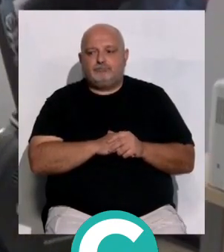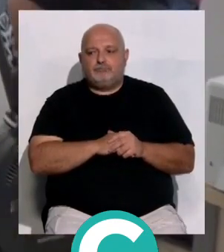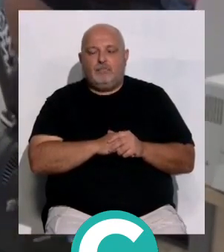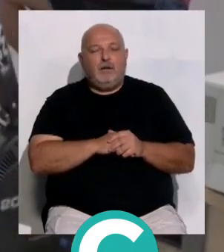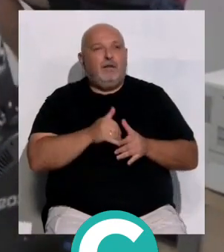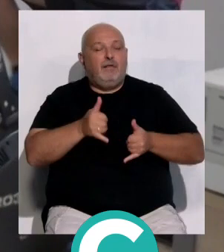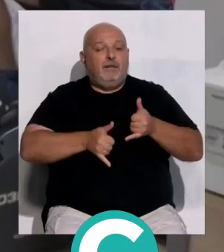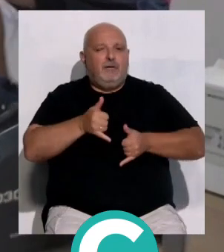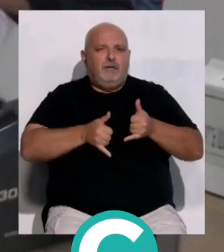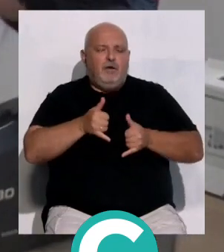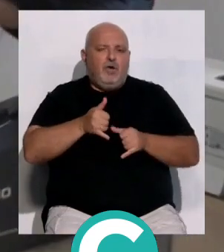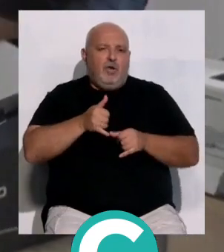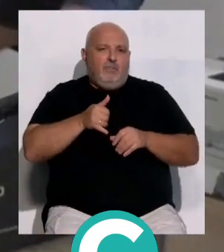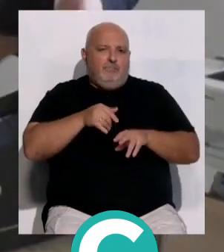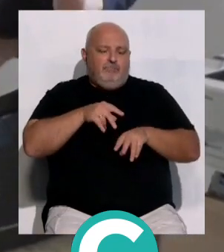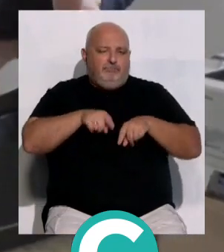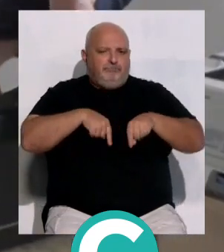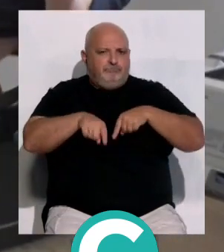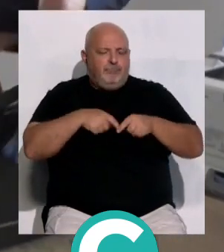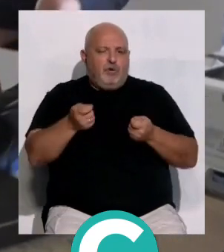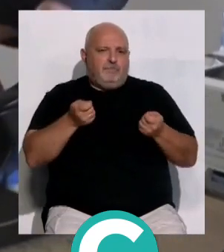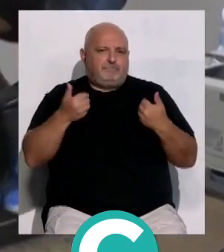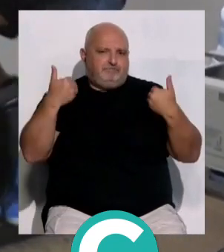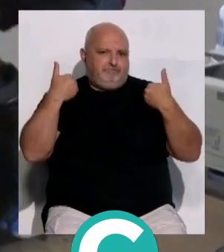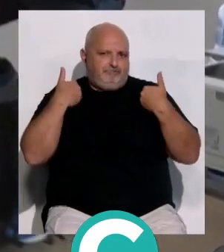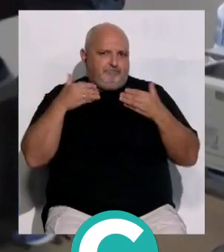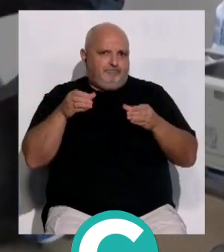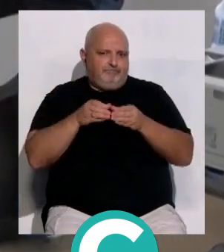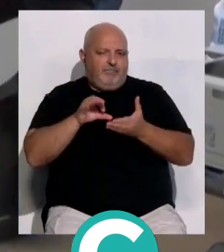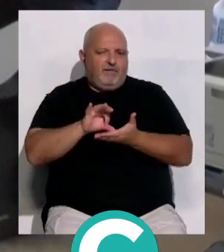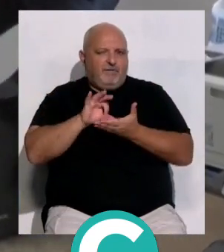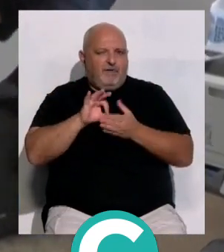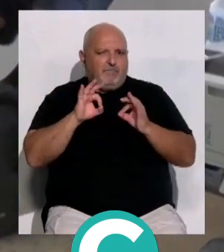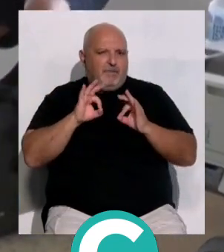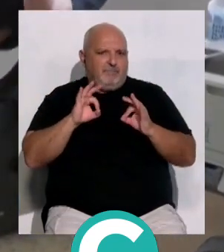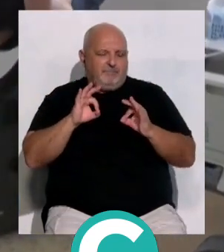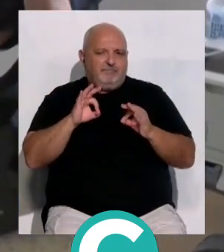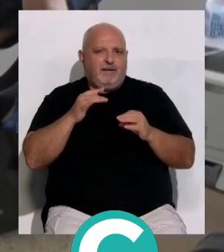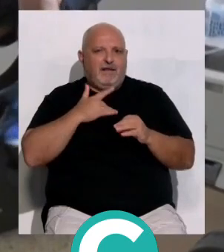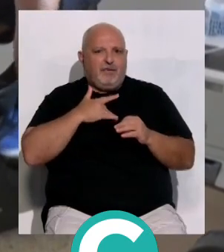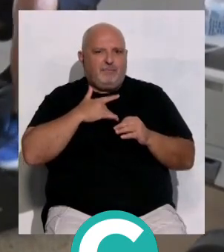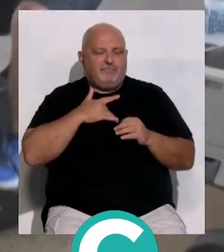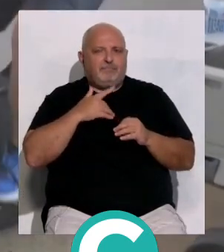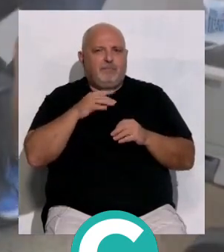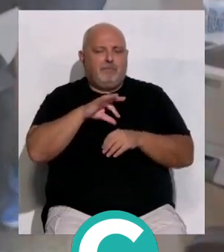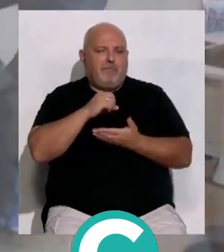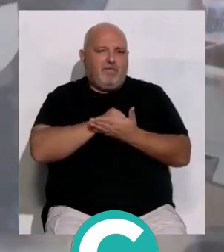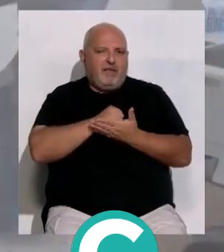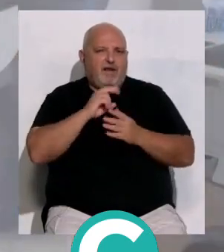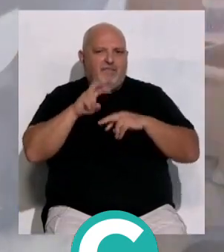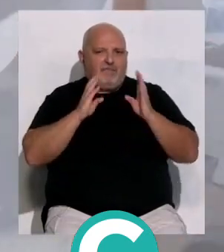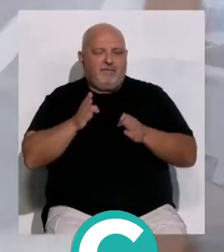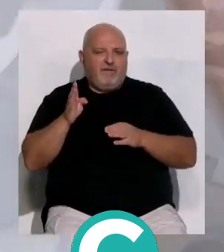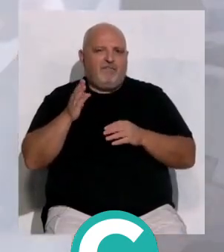En la bicicleta o la cinta de correr, controlados por los responsables del servicio, especialistas en cardiología, medicina